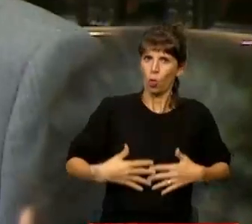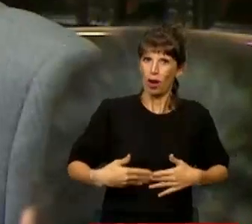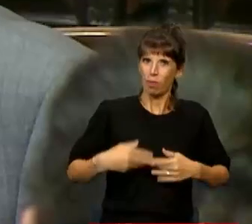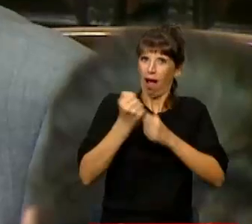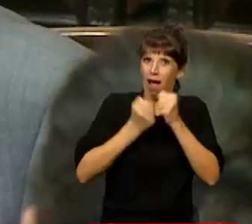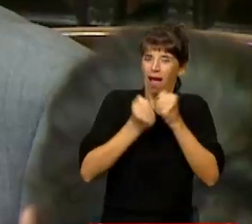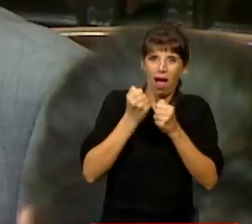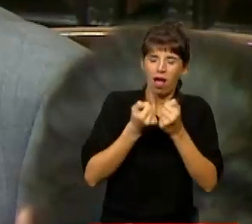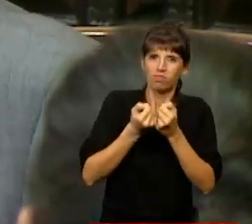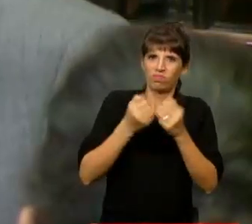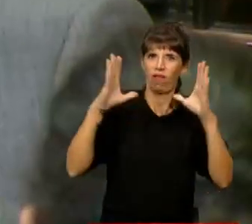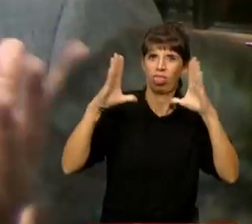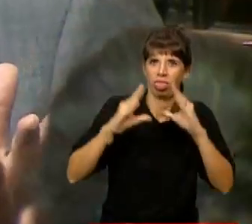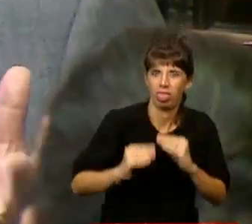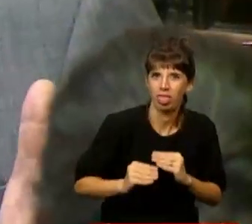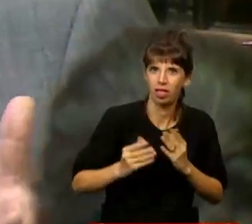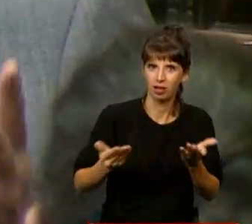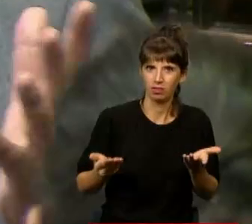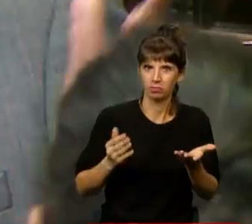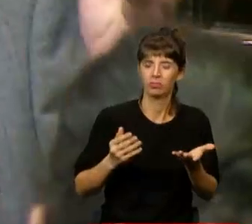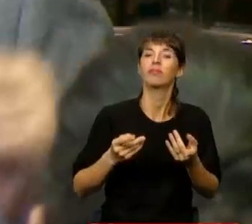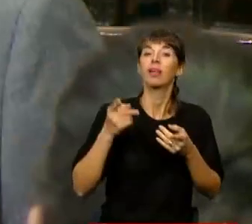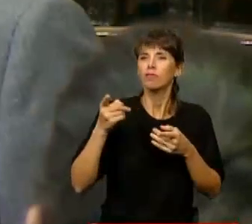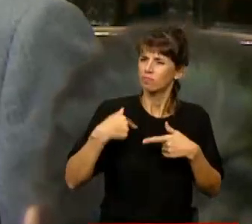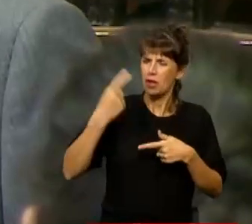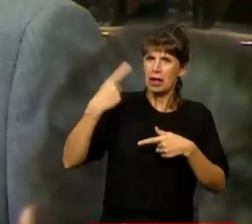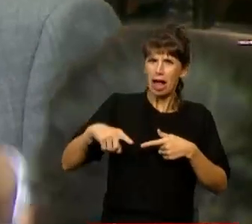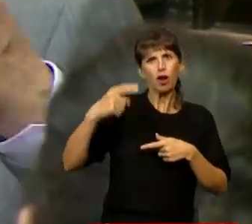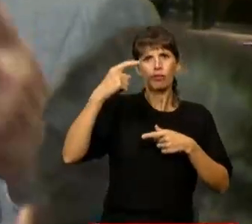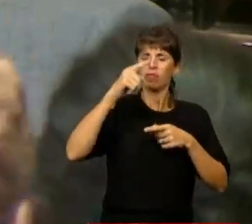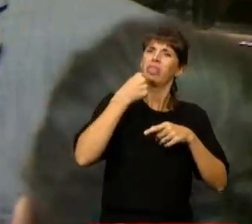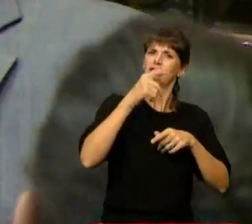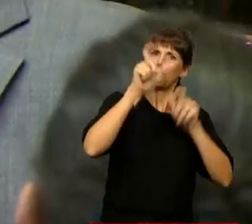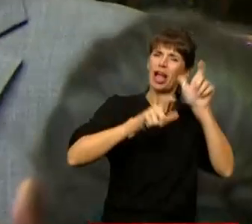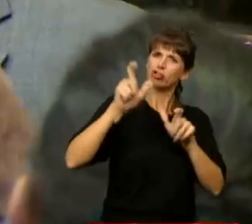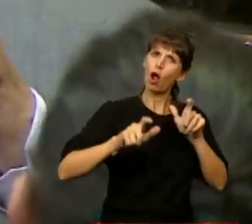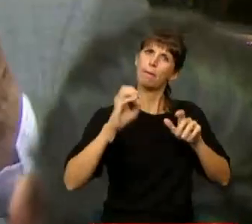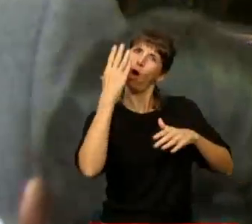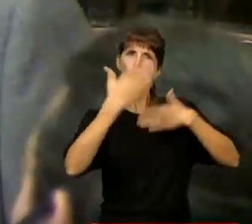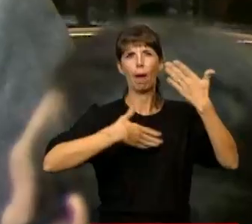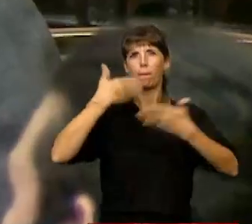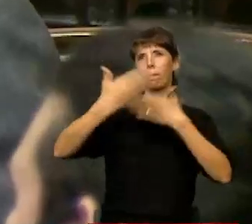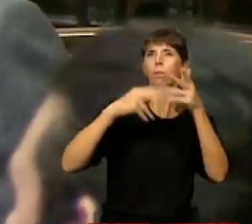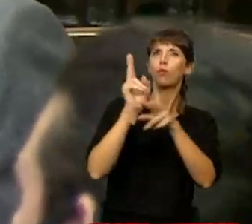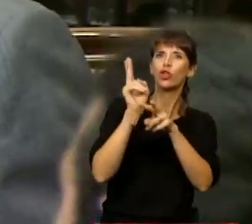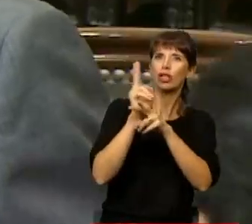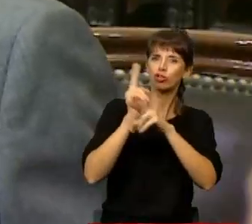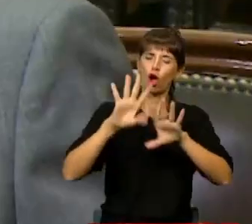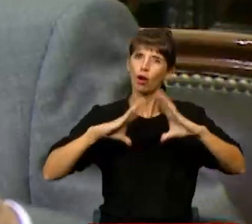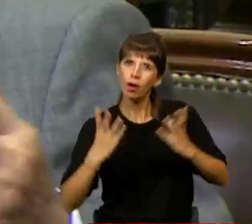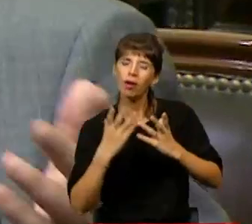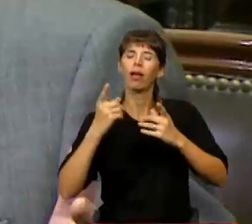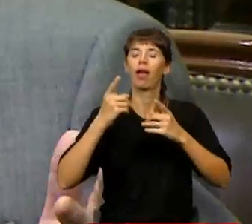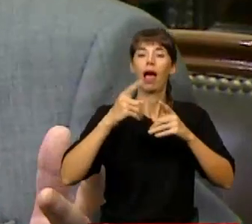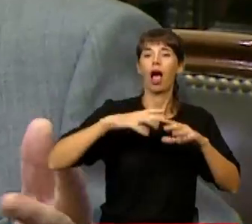siendo esclava de ese tipo de situaciones. Y a mí me extraña que gente que se dice progresista, que habla del Estado, que habla de la protección a la comunidad,